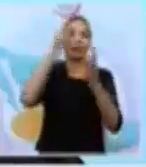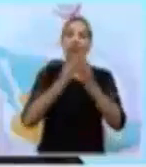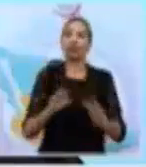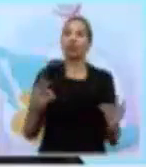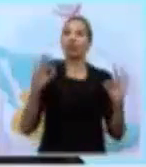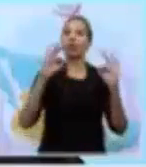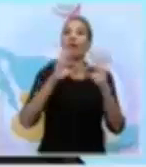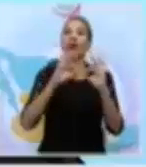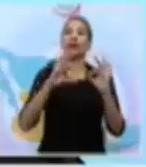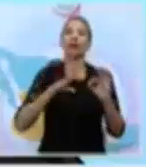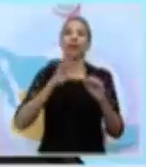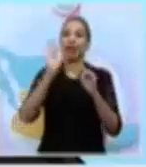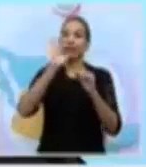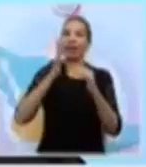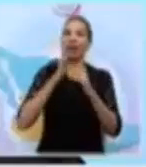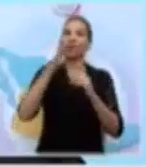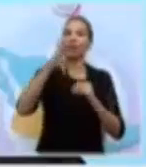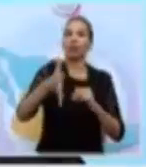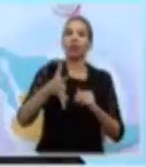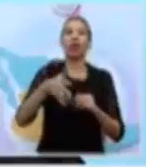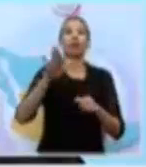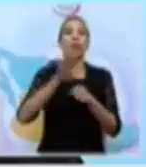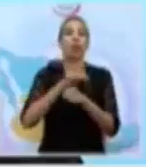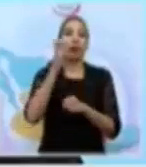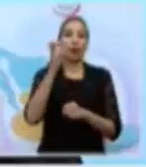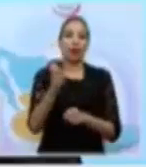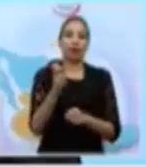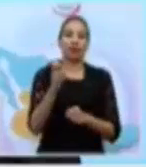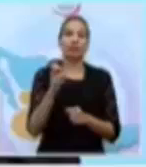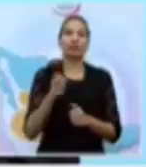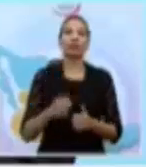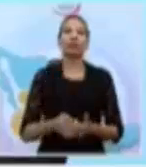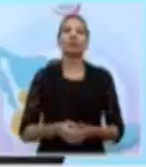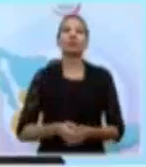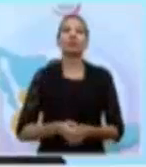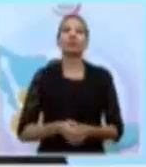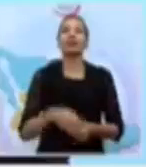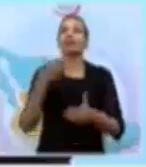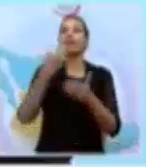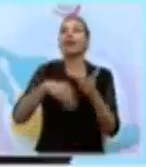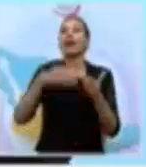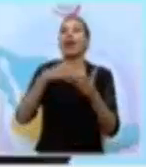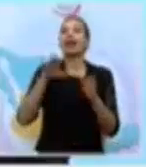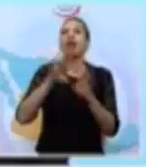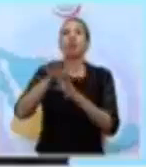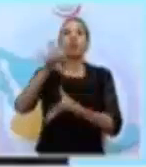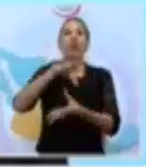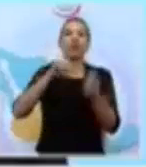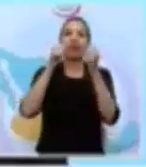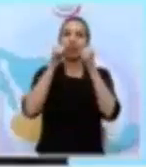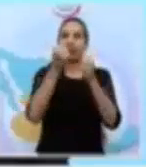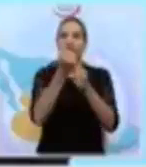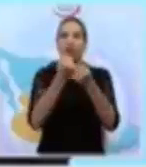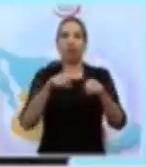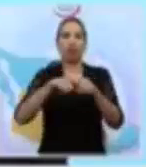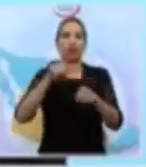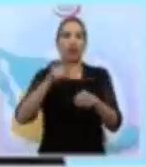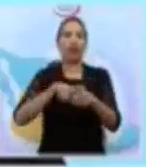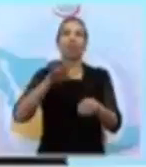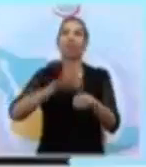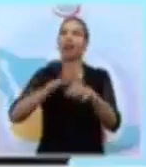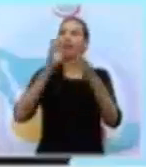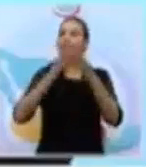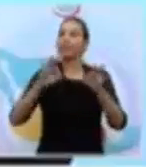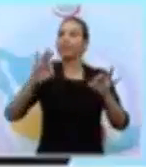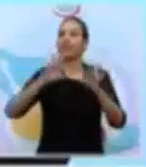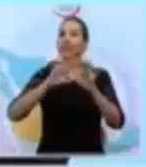estrategia de largo plazo. Obviamente que la carencia social más